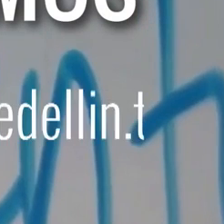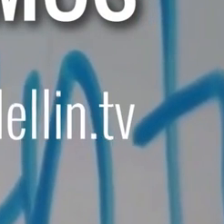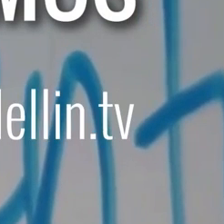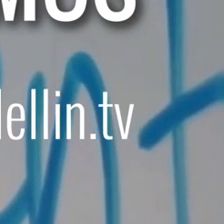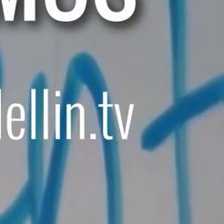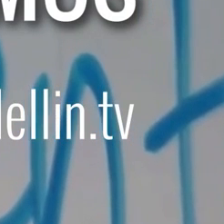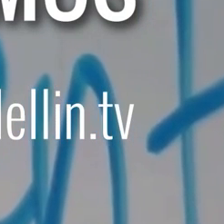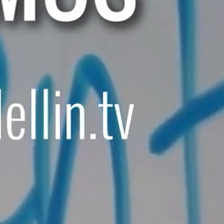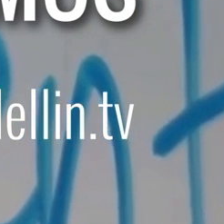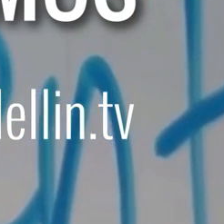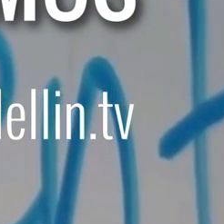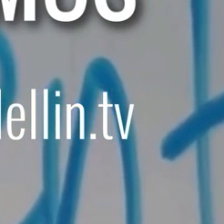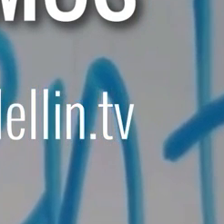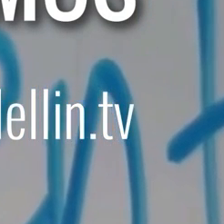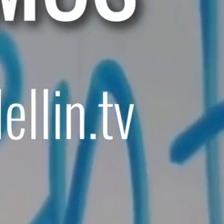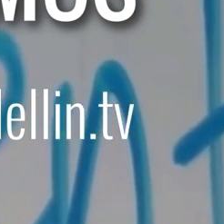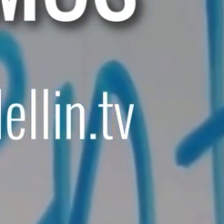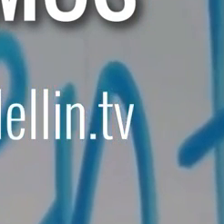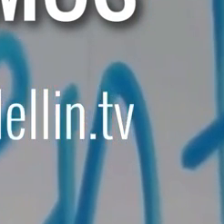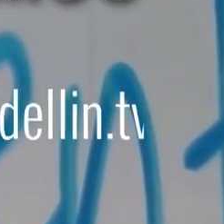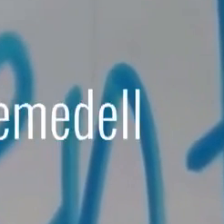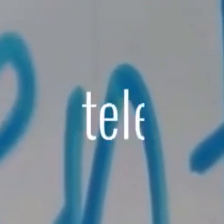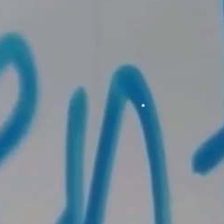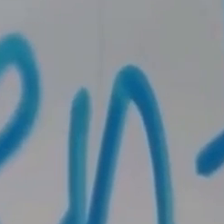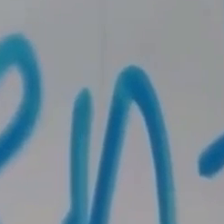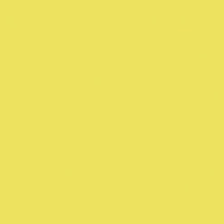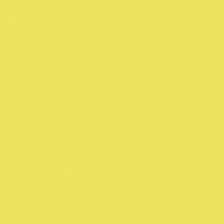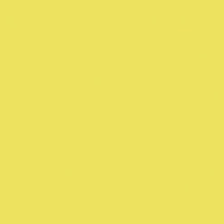estás viendo en casa aprendemos